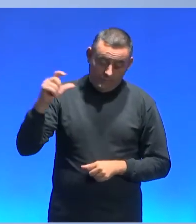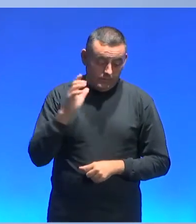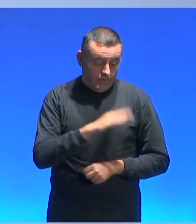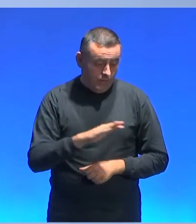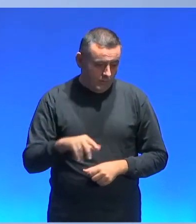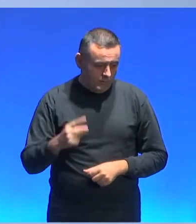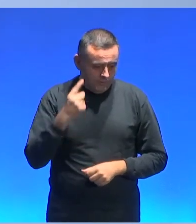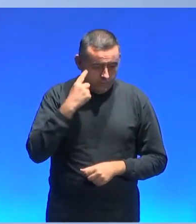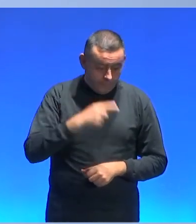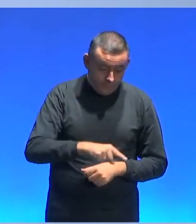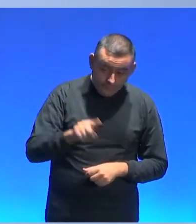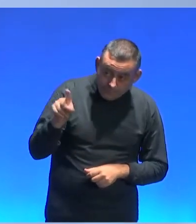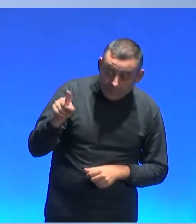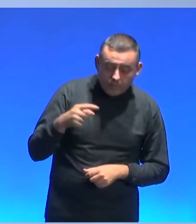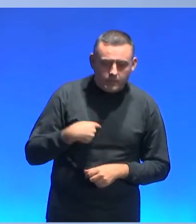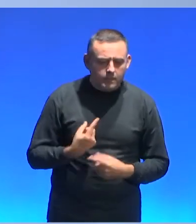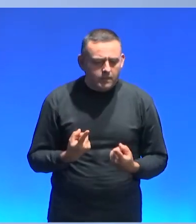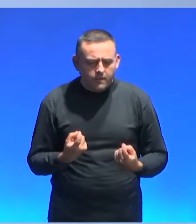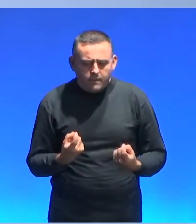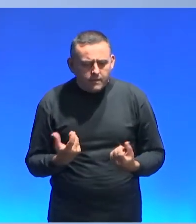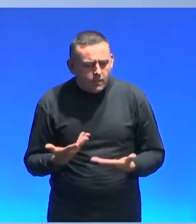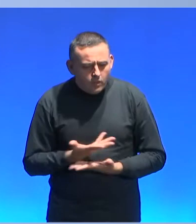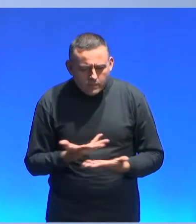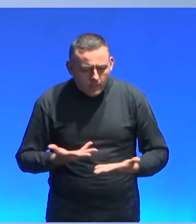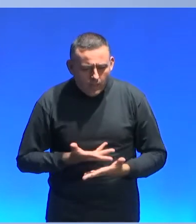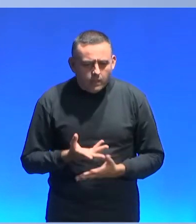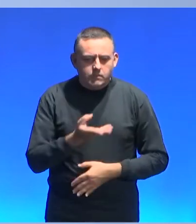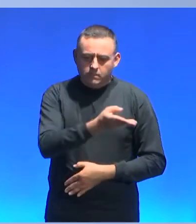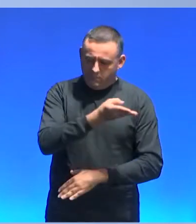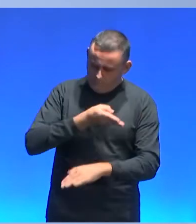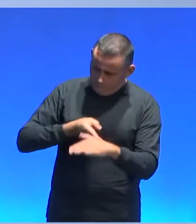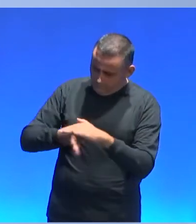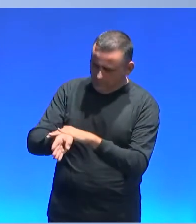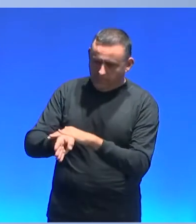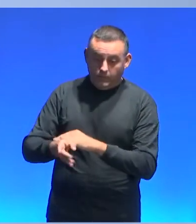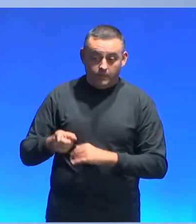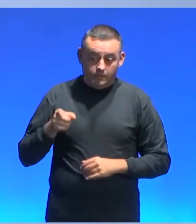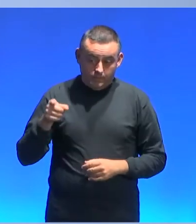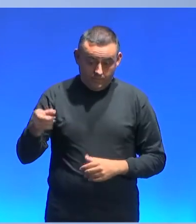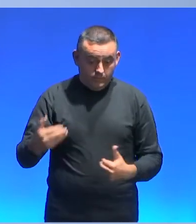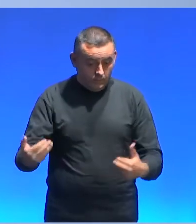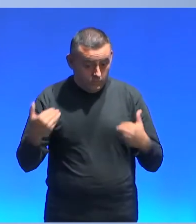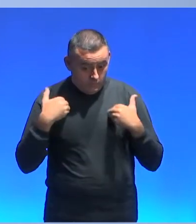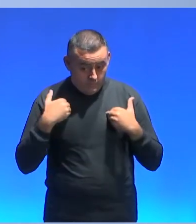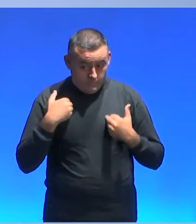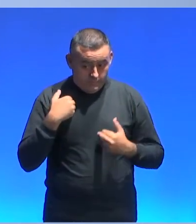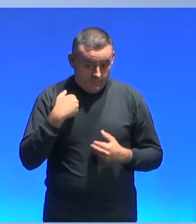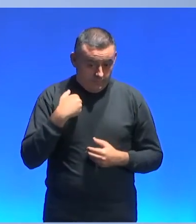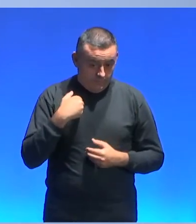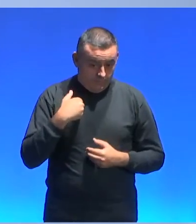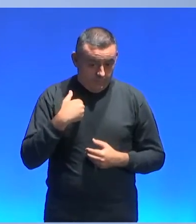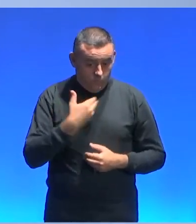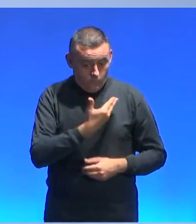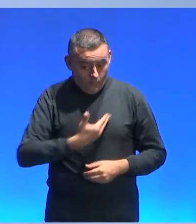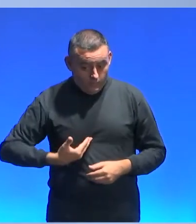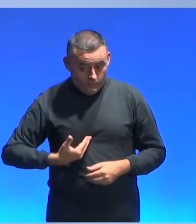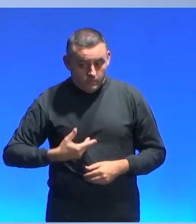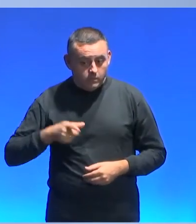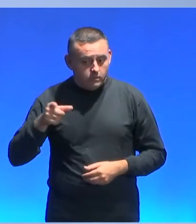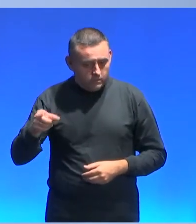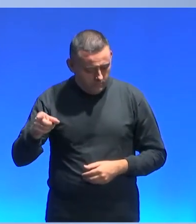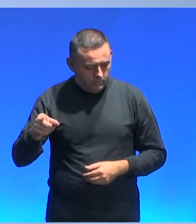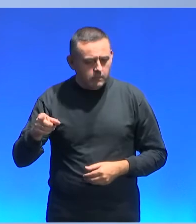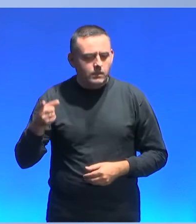tienen necesidades, cualquier necesidad, entran y este señor o esta señora se comprometió con el